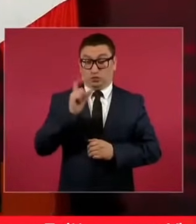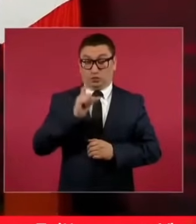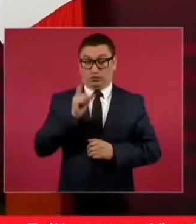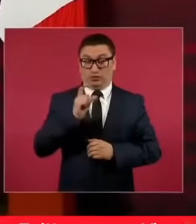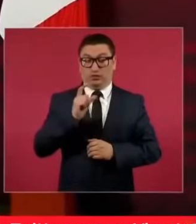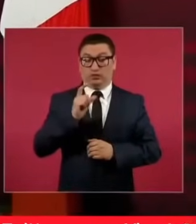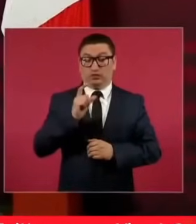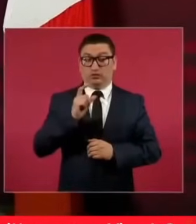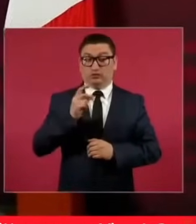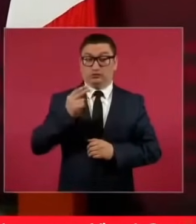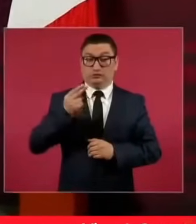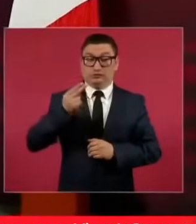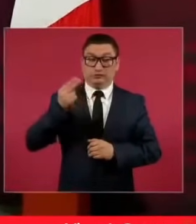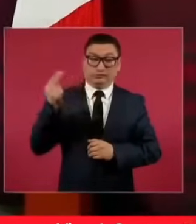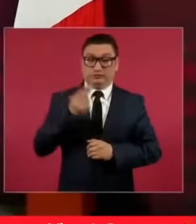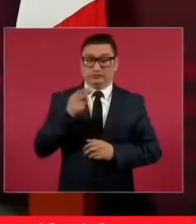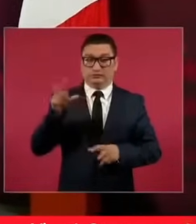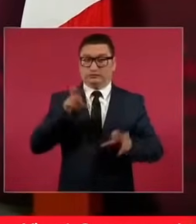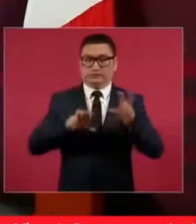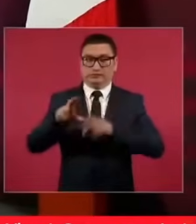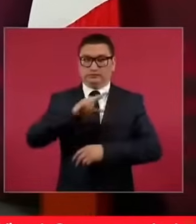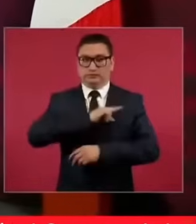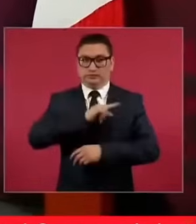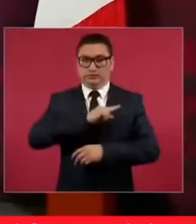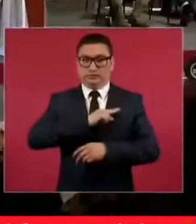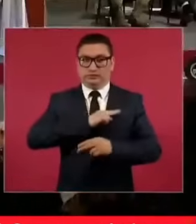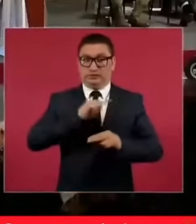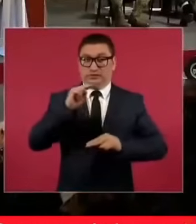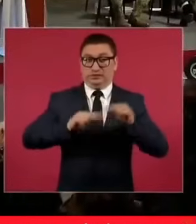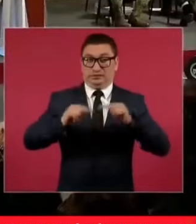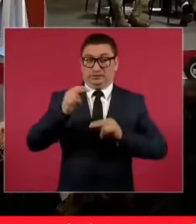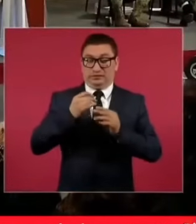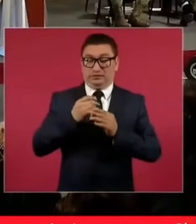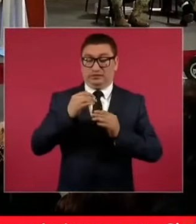de la inversión privada con tasas altas,